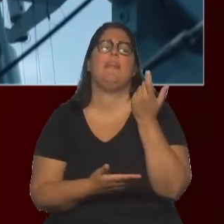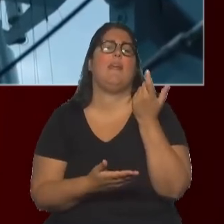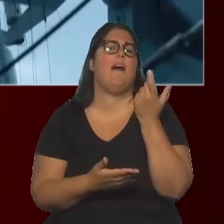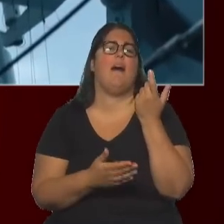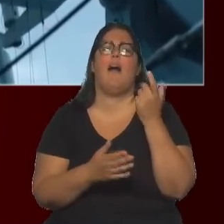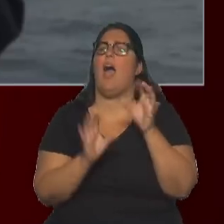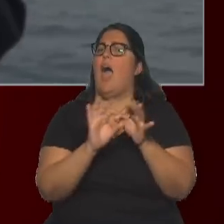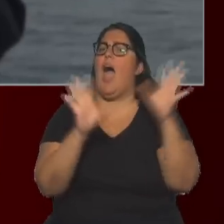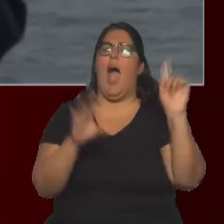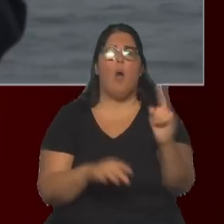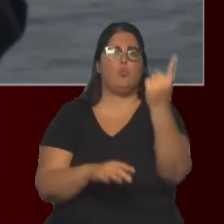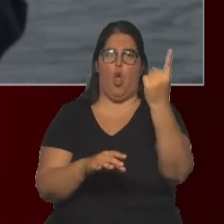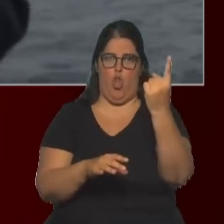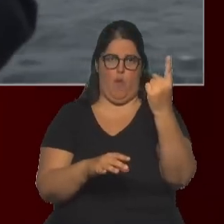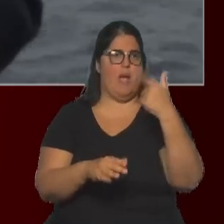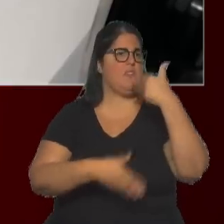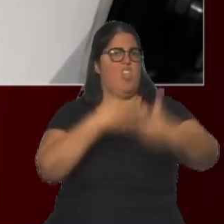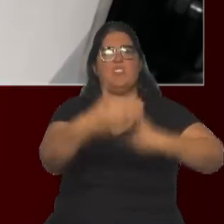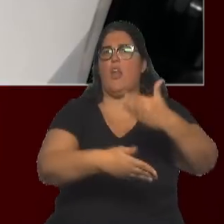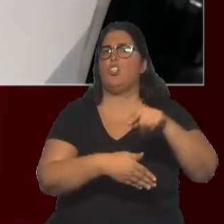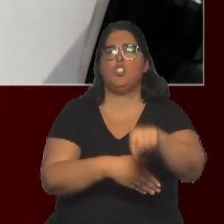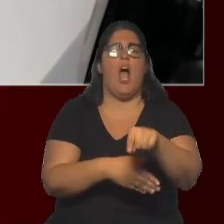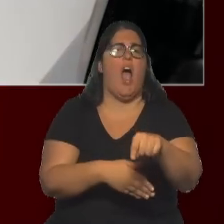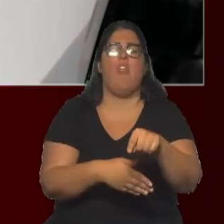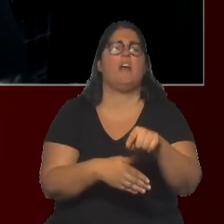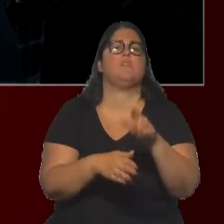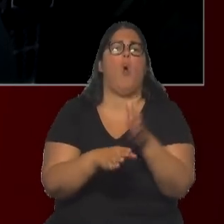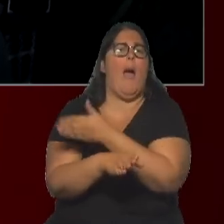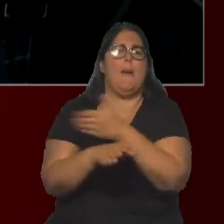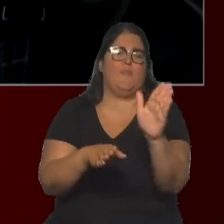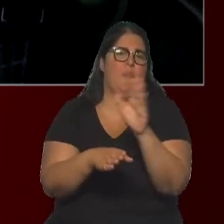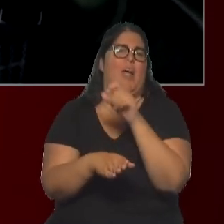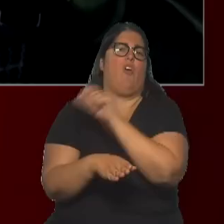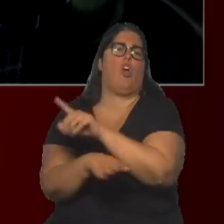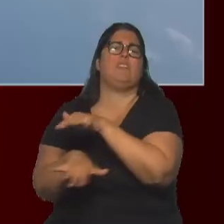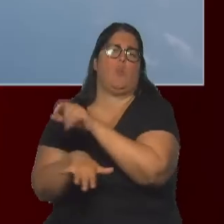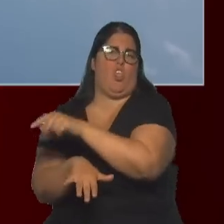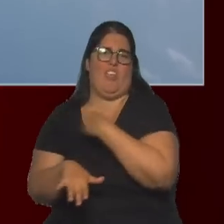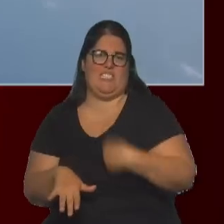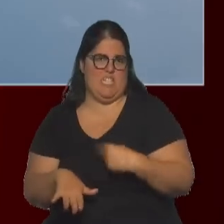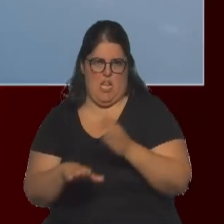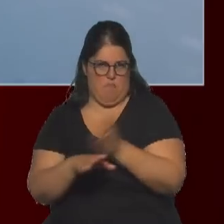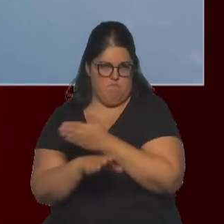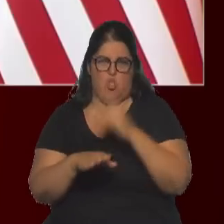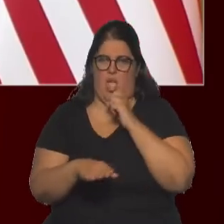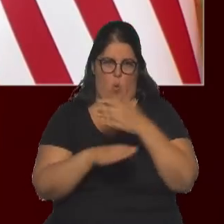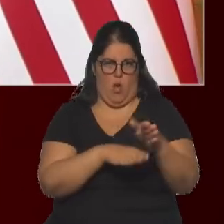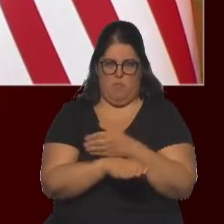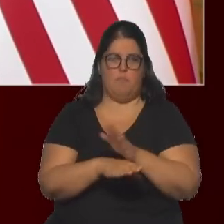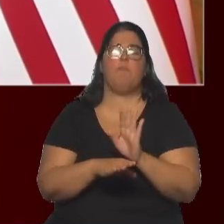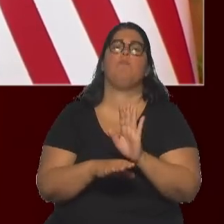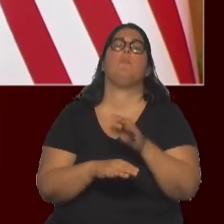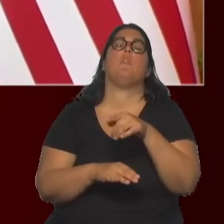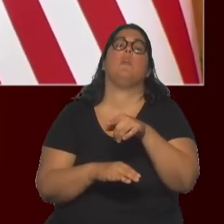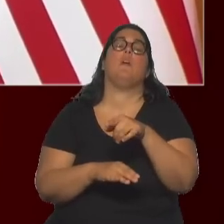totalmente autónomas, desarrolladas por fuera de lo que es la situación de China. Entonces, obviamente,